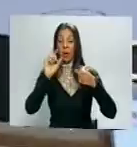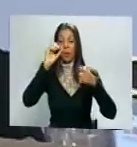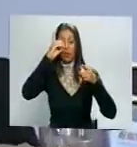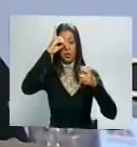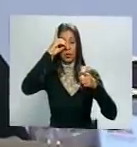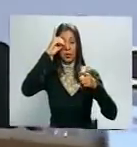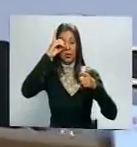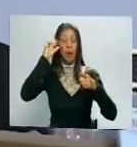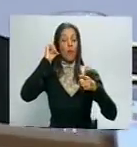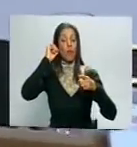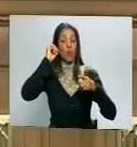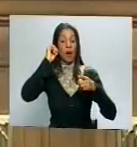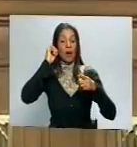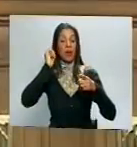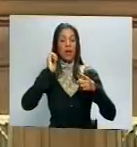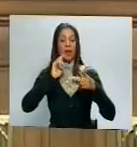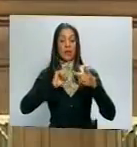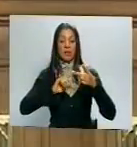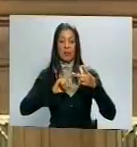hoy